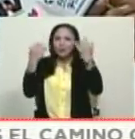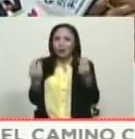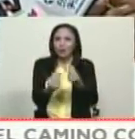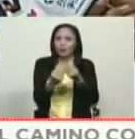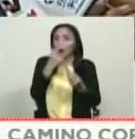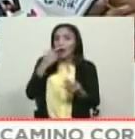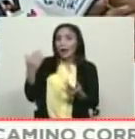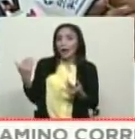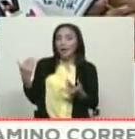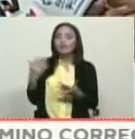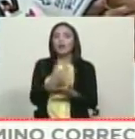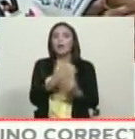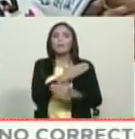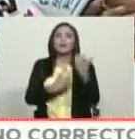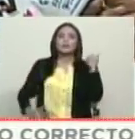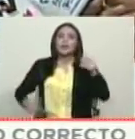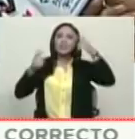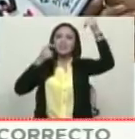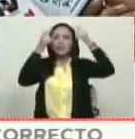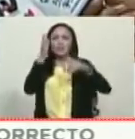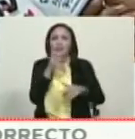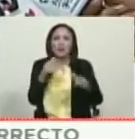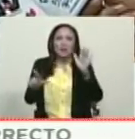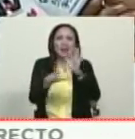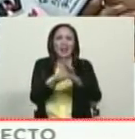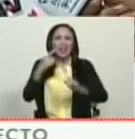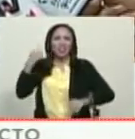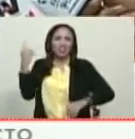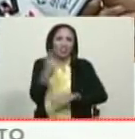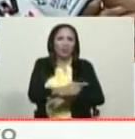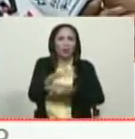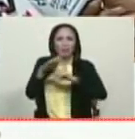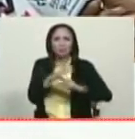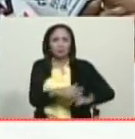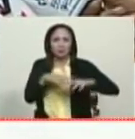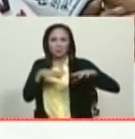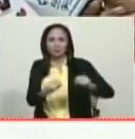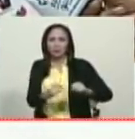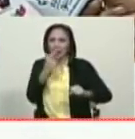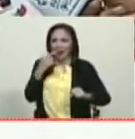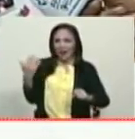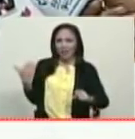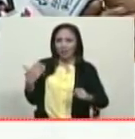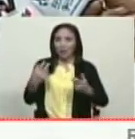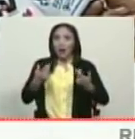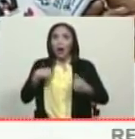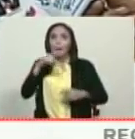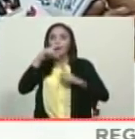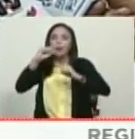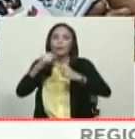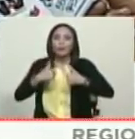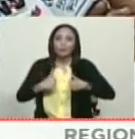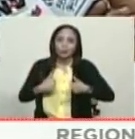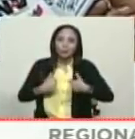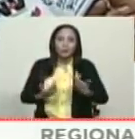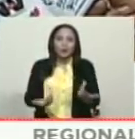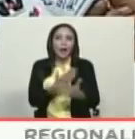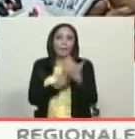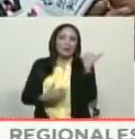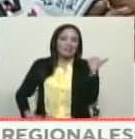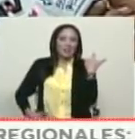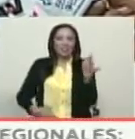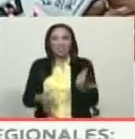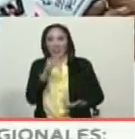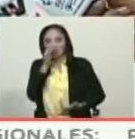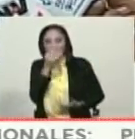dijeron del presidente hugo chávez que era ilegítimo que era un dictador que era un sur por cuantas veces no han dicho de maduro que soy un presidente no sé qué